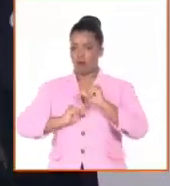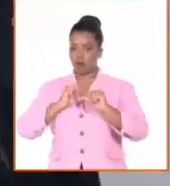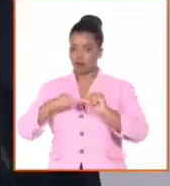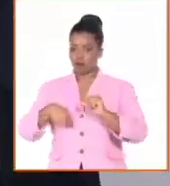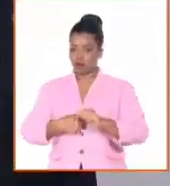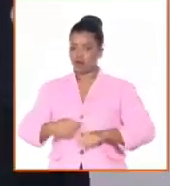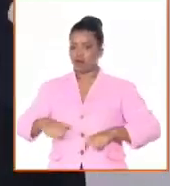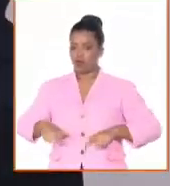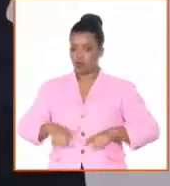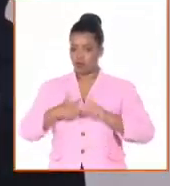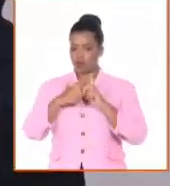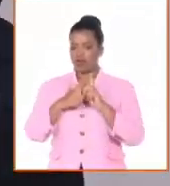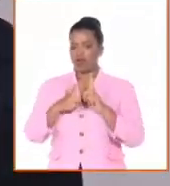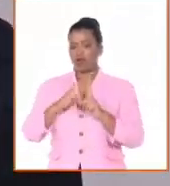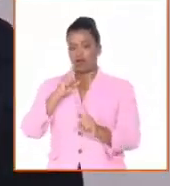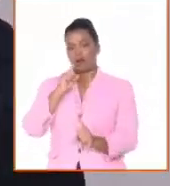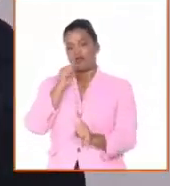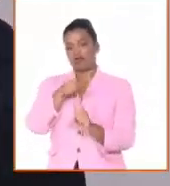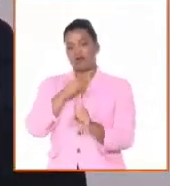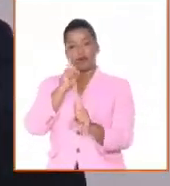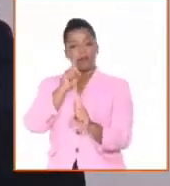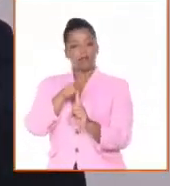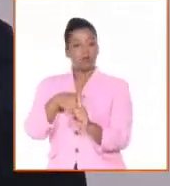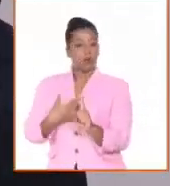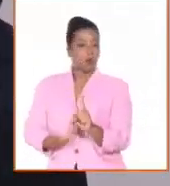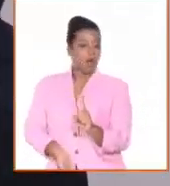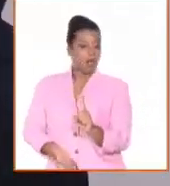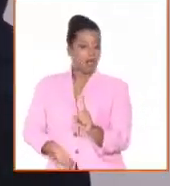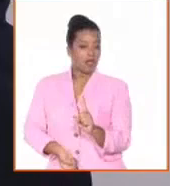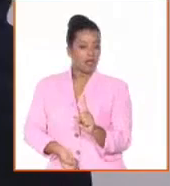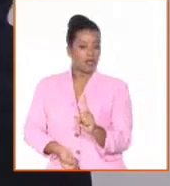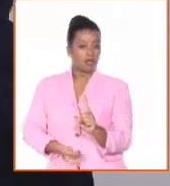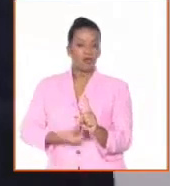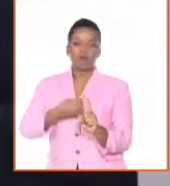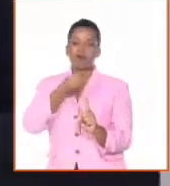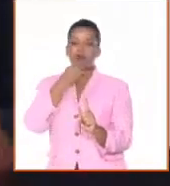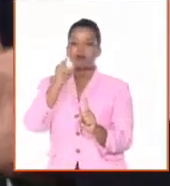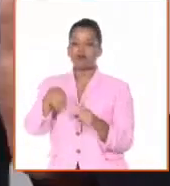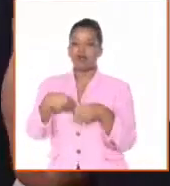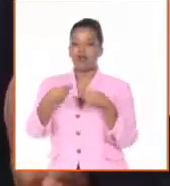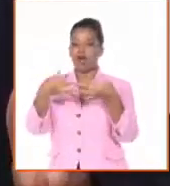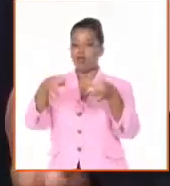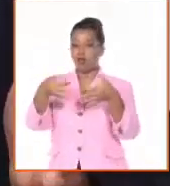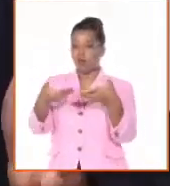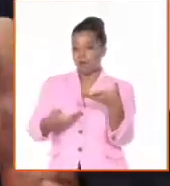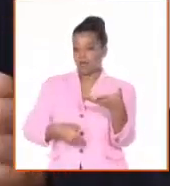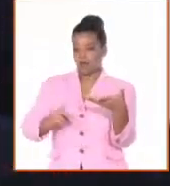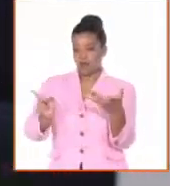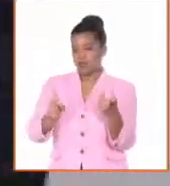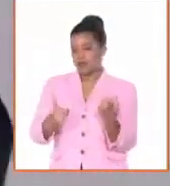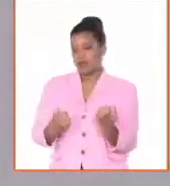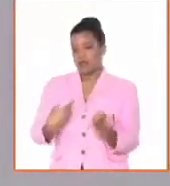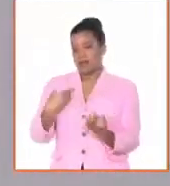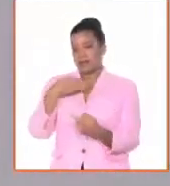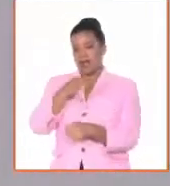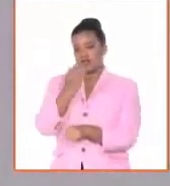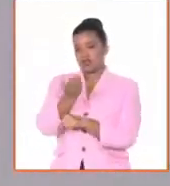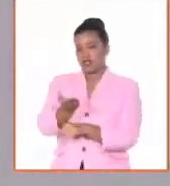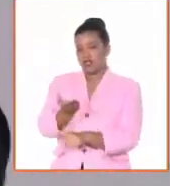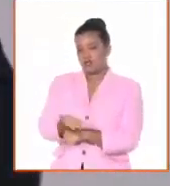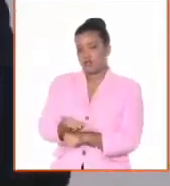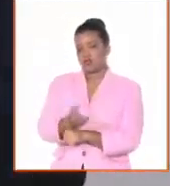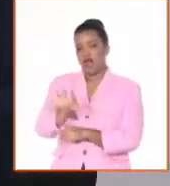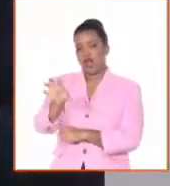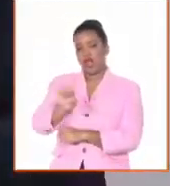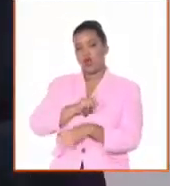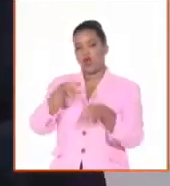llegar al objetivo que es que la persona lo que reciba sea un documento electrónico y no tenga que ir ni hacer la solicitud ni tenga que ir a